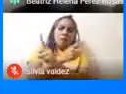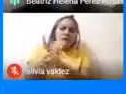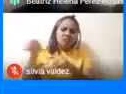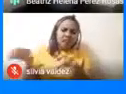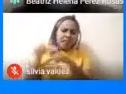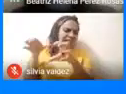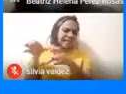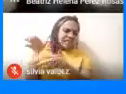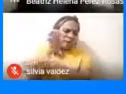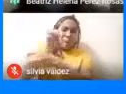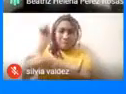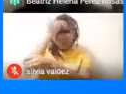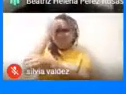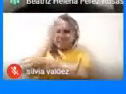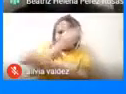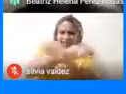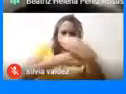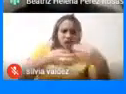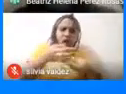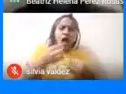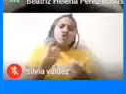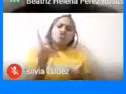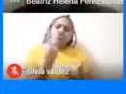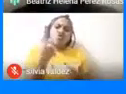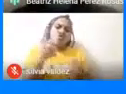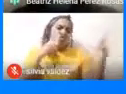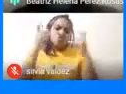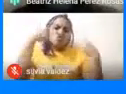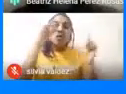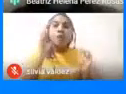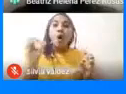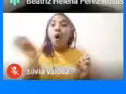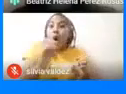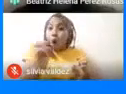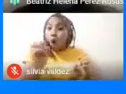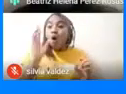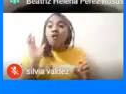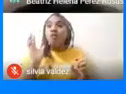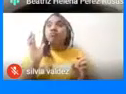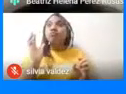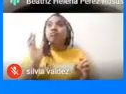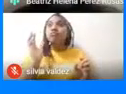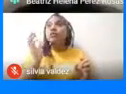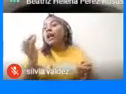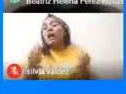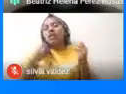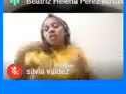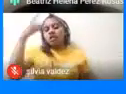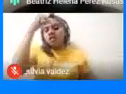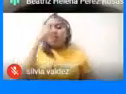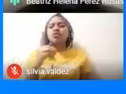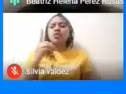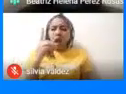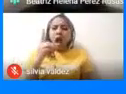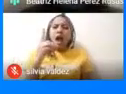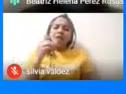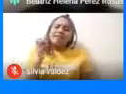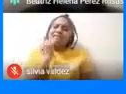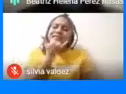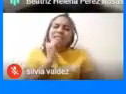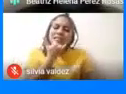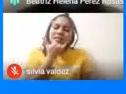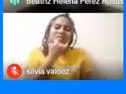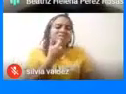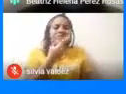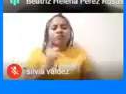actividades primarias y generarse solamente el turismo, o simplemente tener unas decisiones pueden ser erróneas a veces de decir